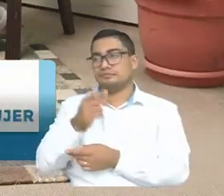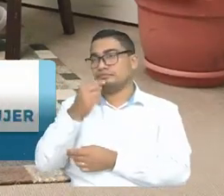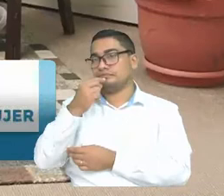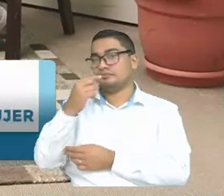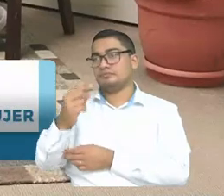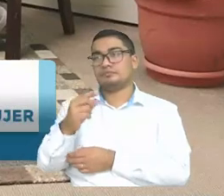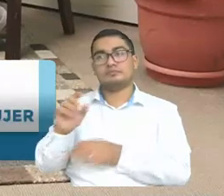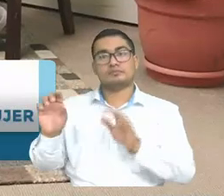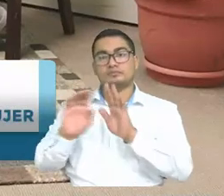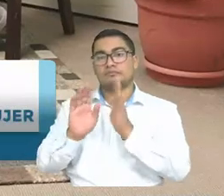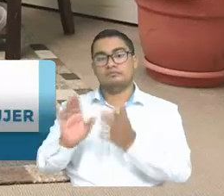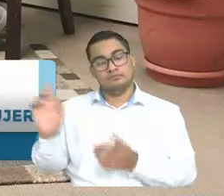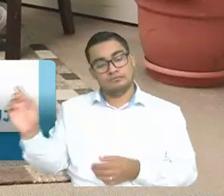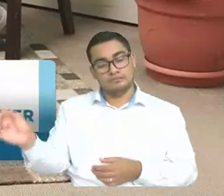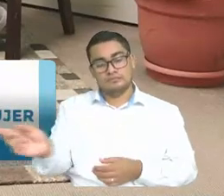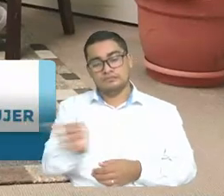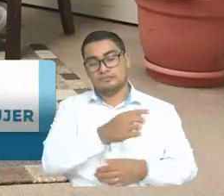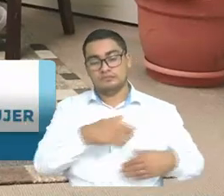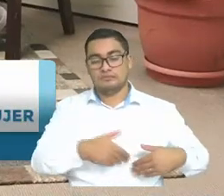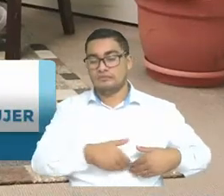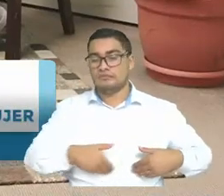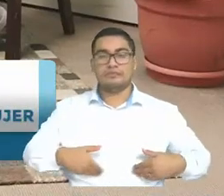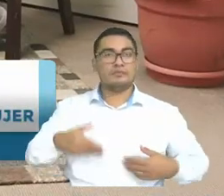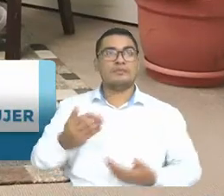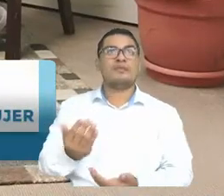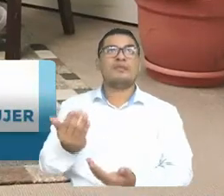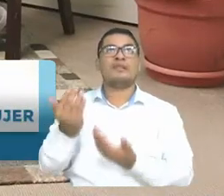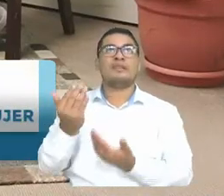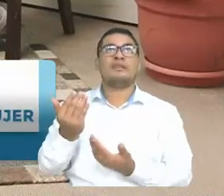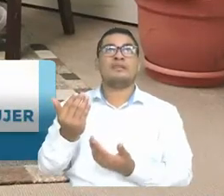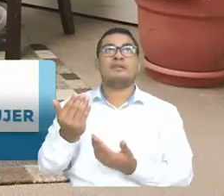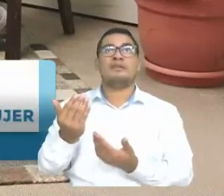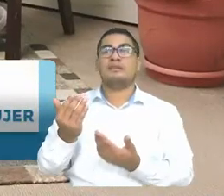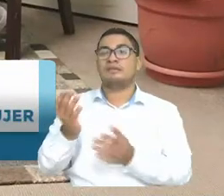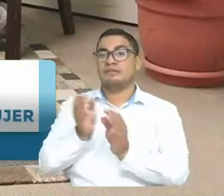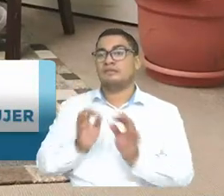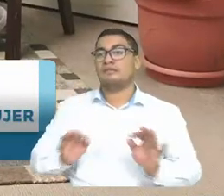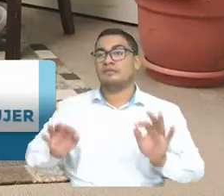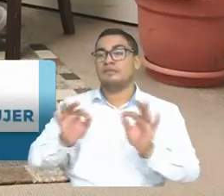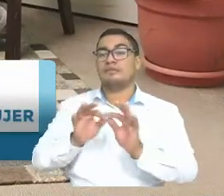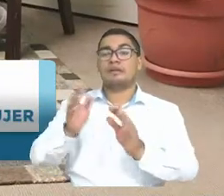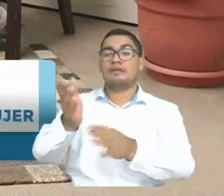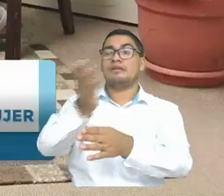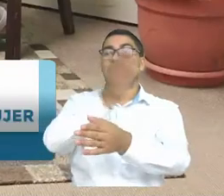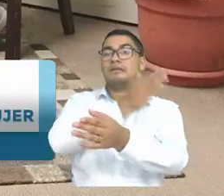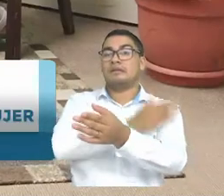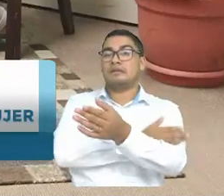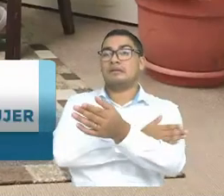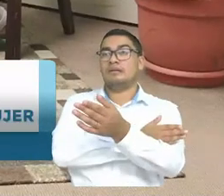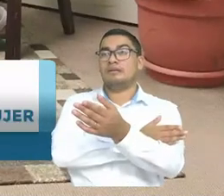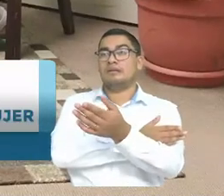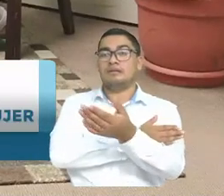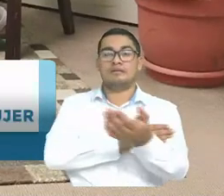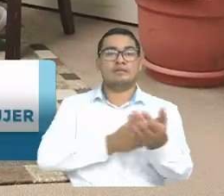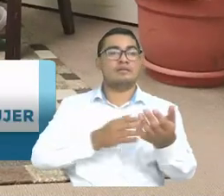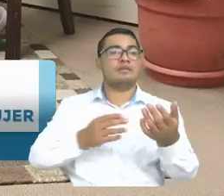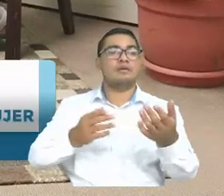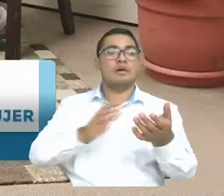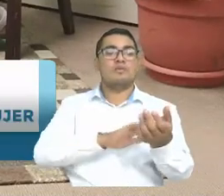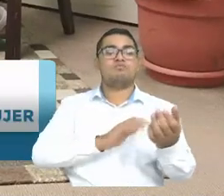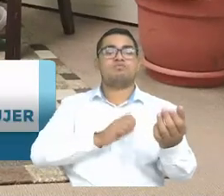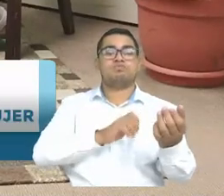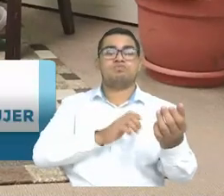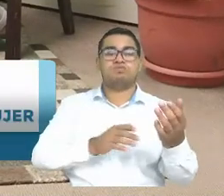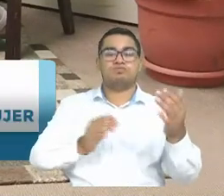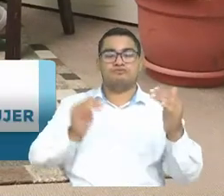que la paciente okay. tiene que ir a cesárea, pero tiene que administrársele antes o normalizar su presión arterial, ¿verdad?